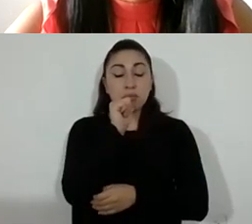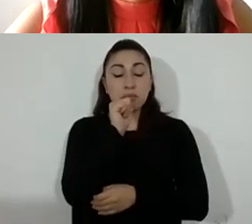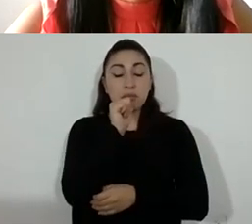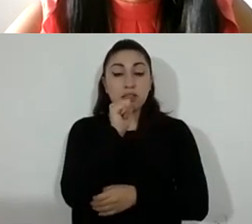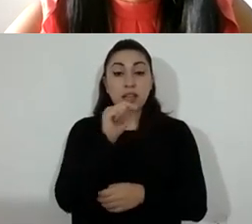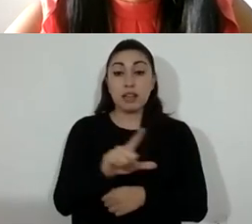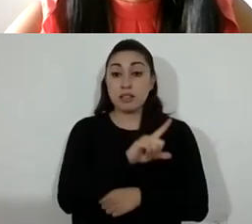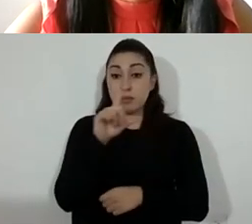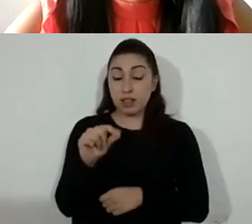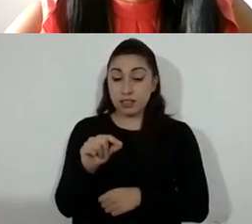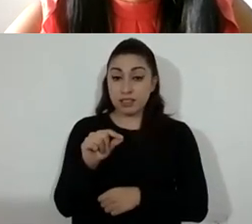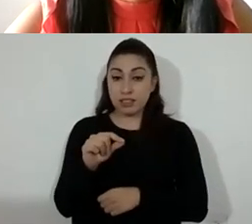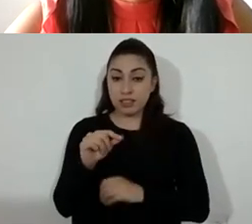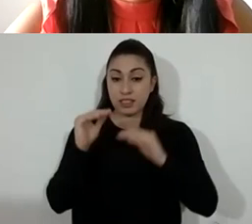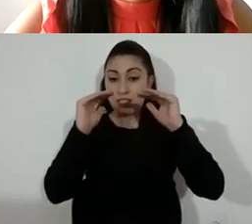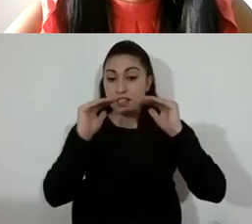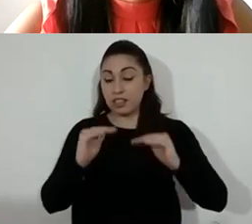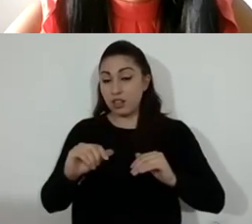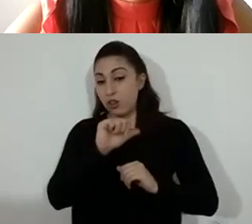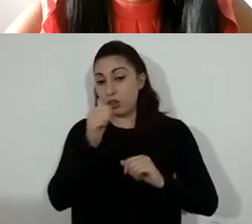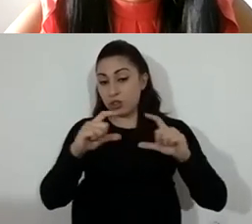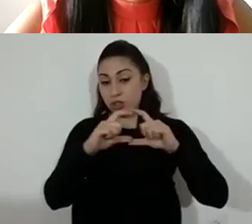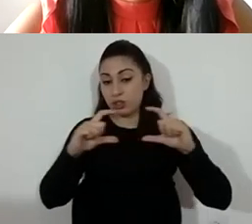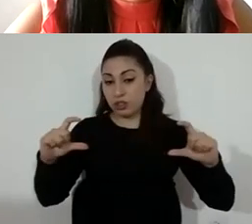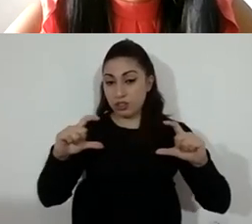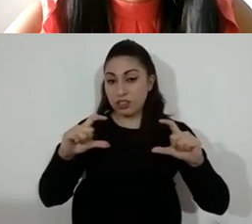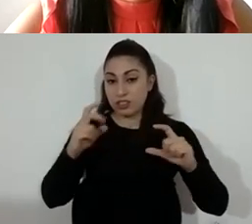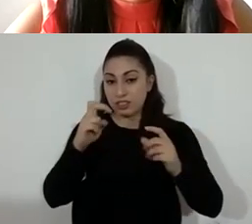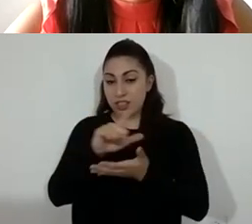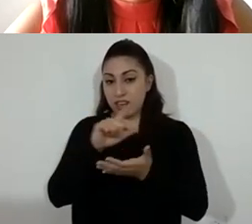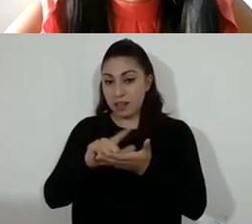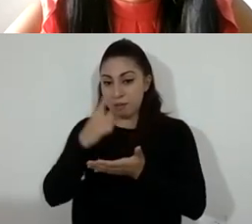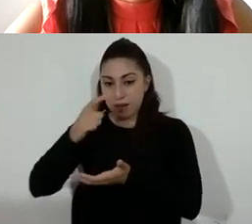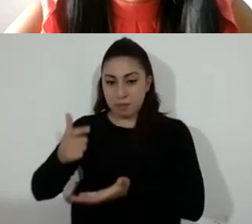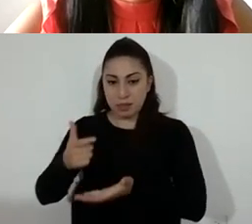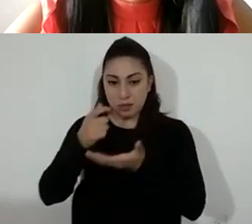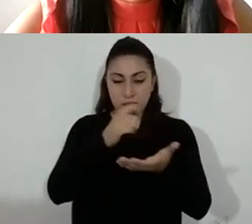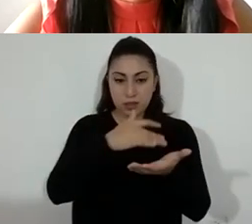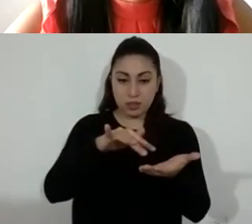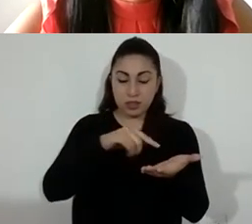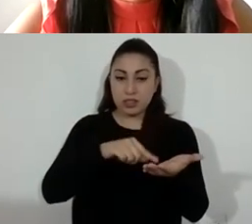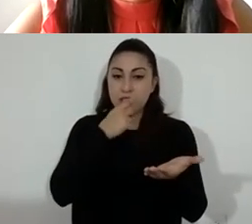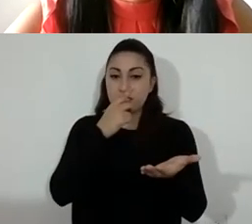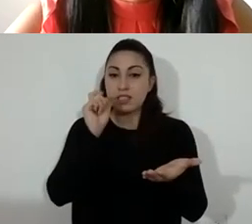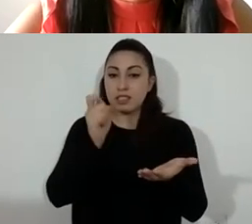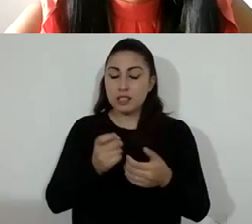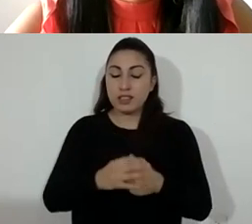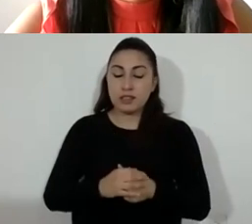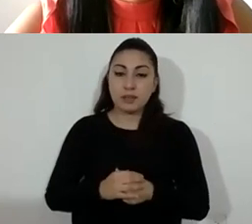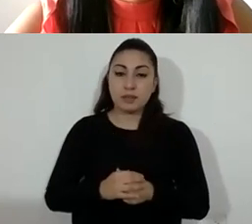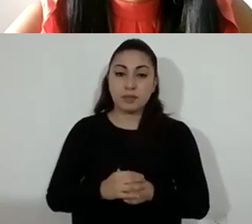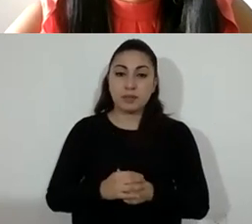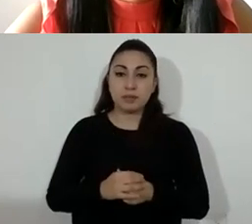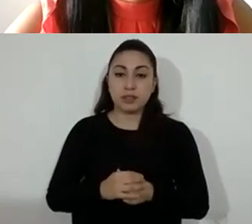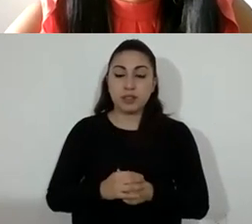final de todo, en el otro cambio a la otra ley de presupuesto, se dice que pues ya